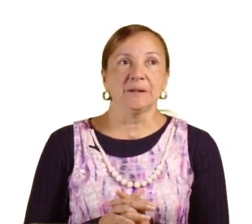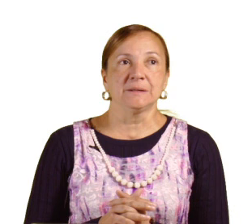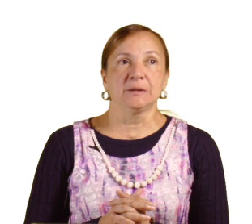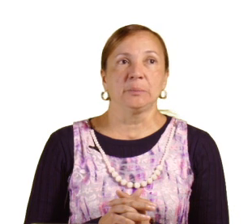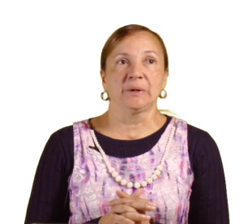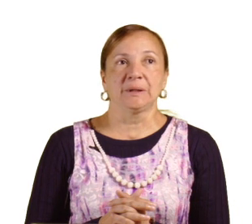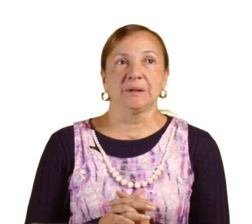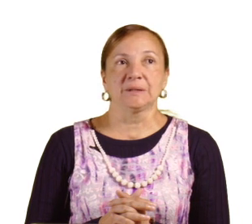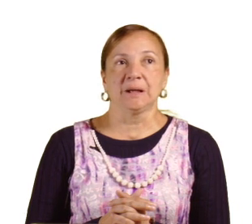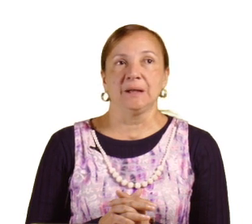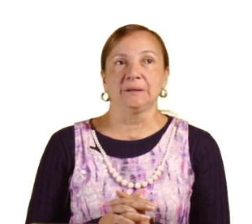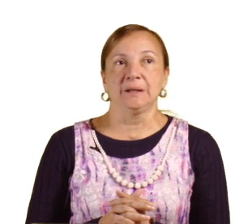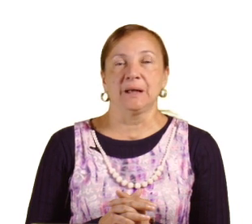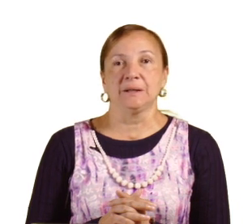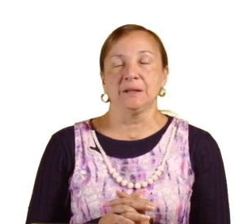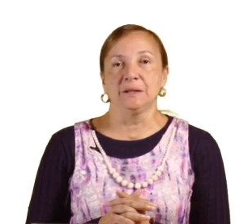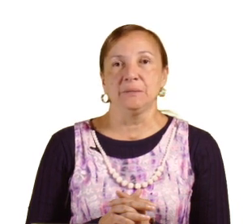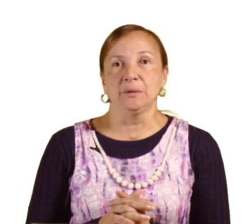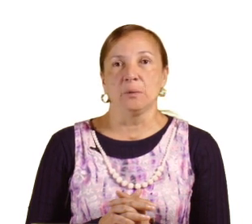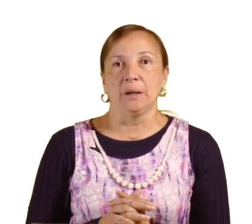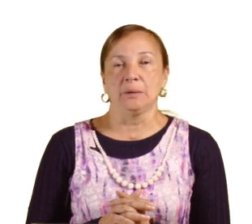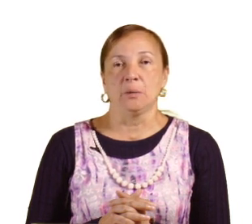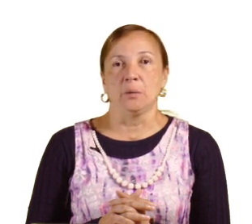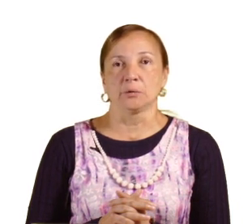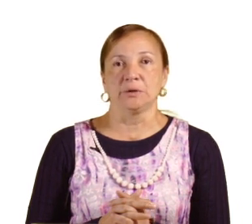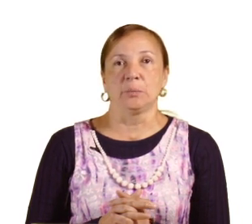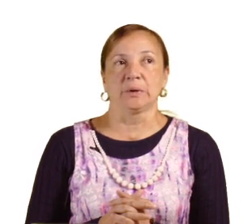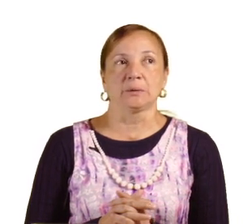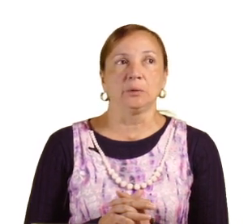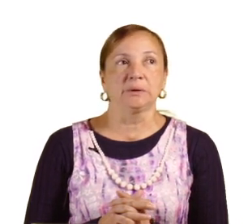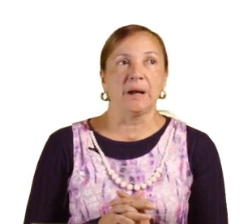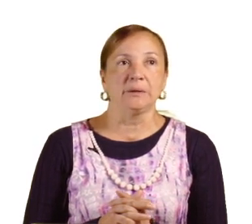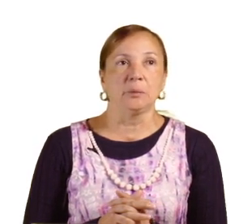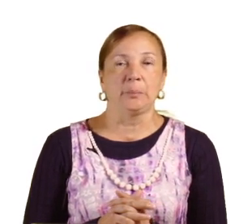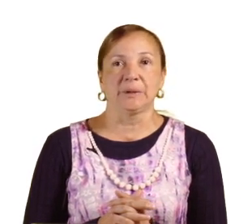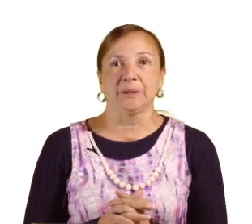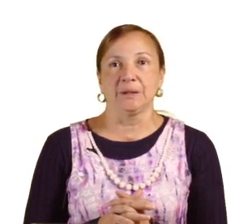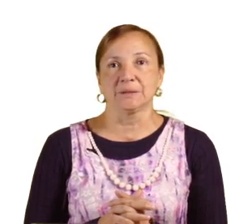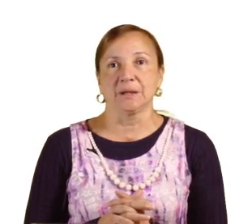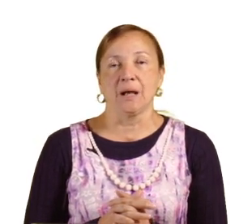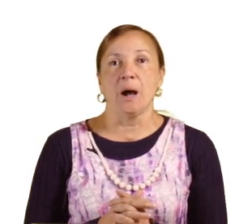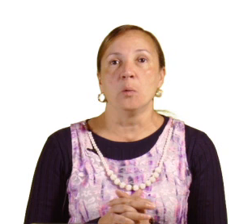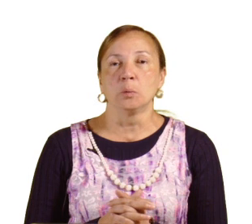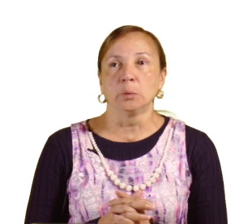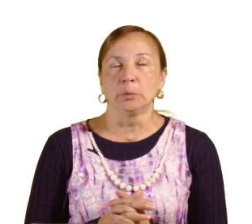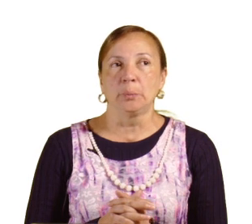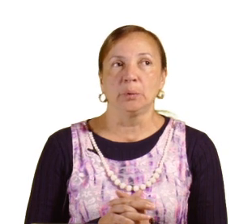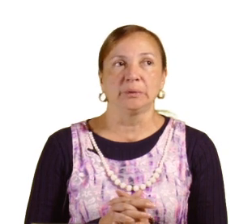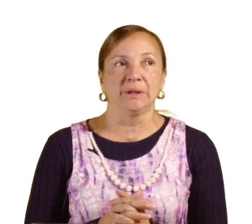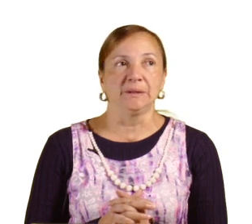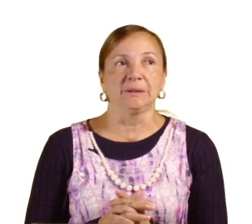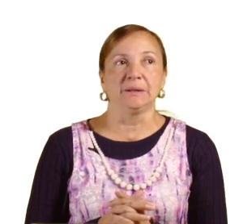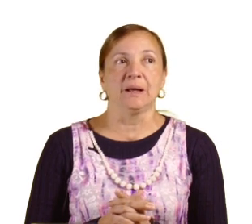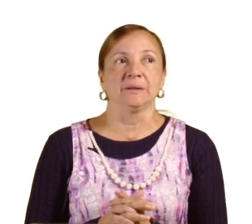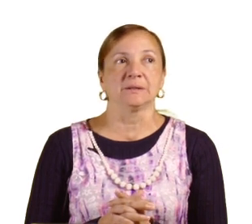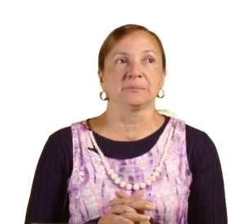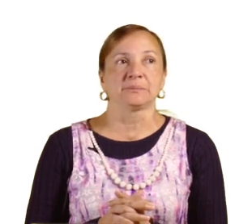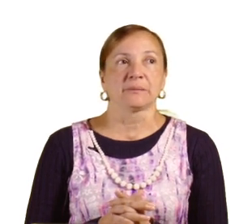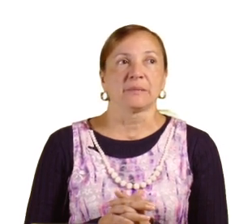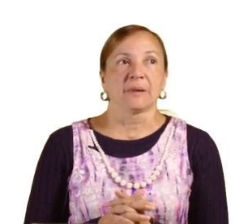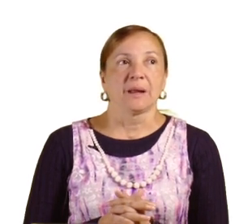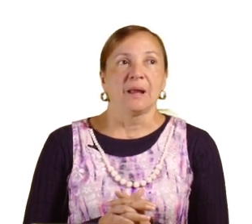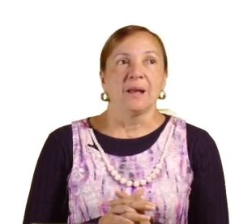estados financieros pertenecen a la entidad individual o si por el contrario pertenecen a un grupo de